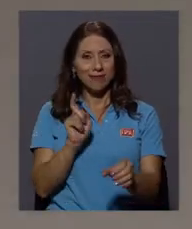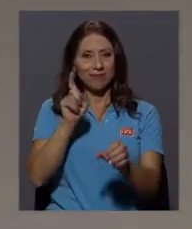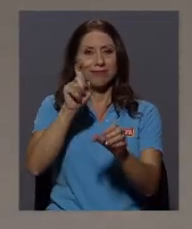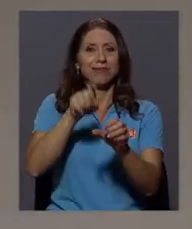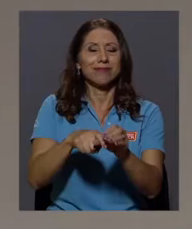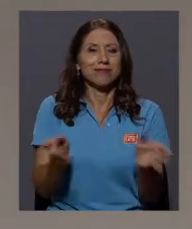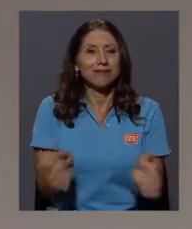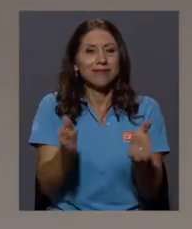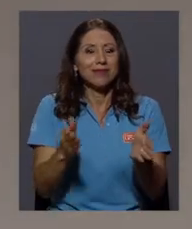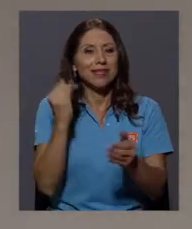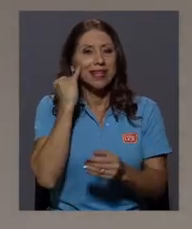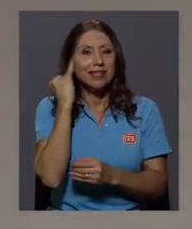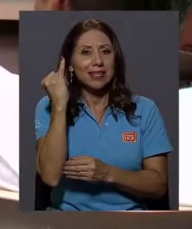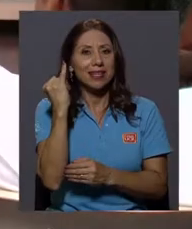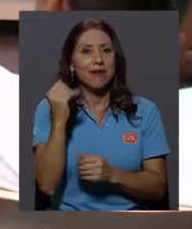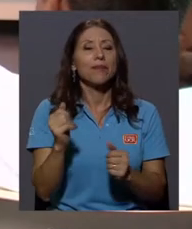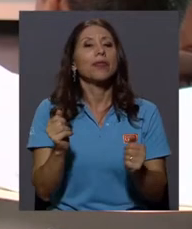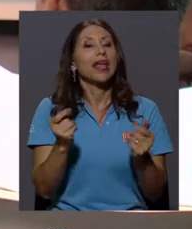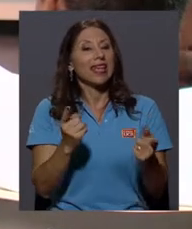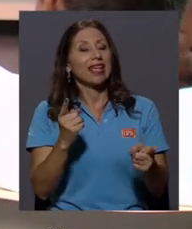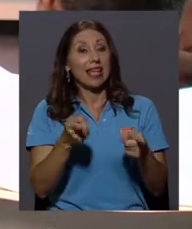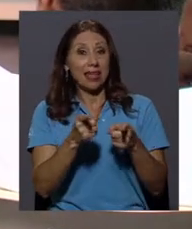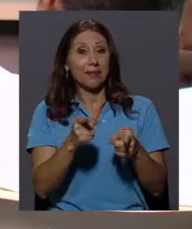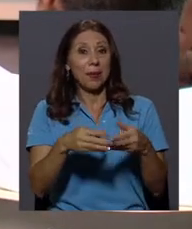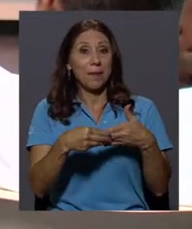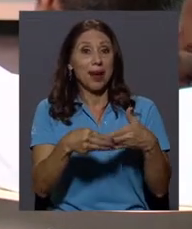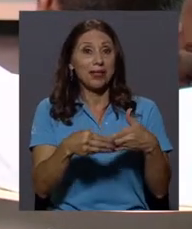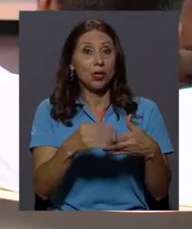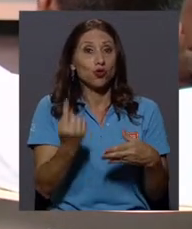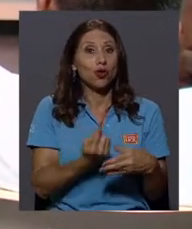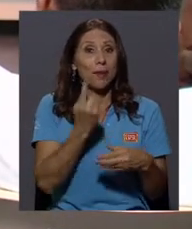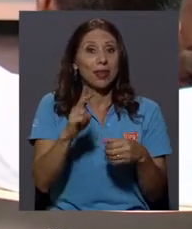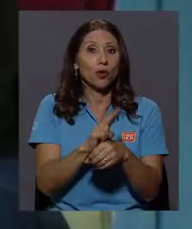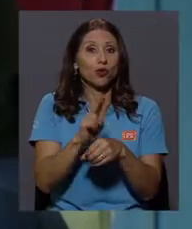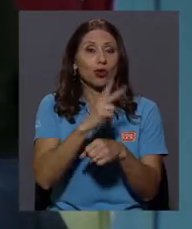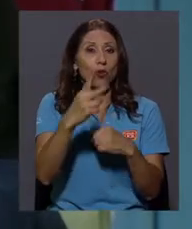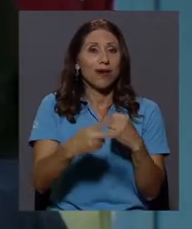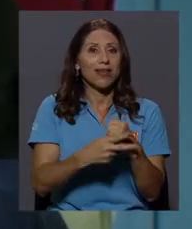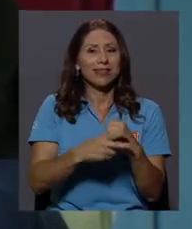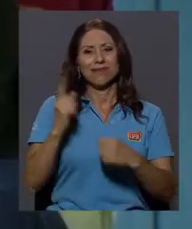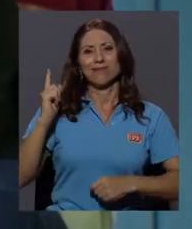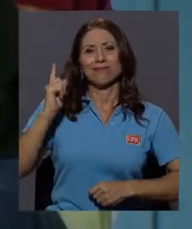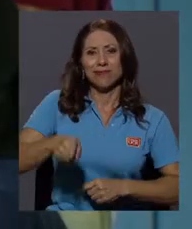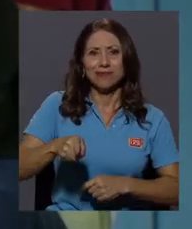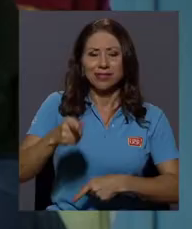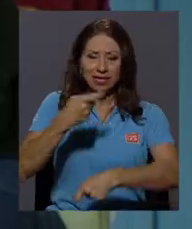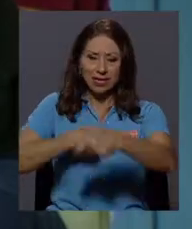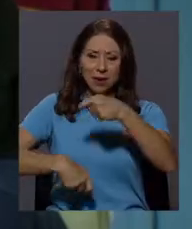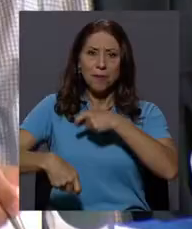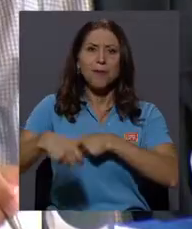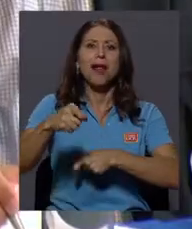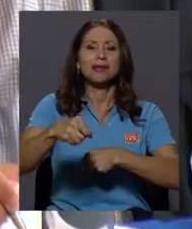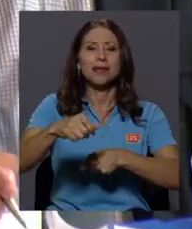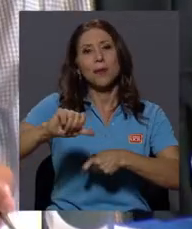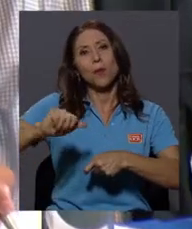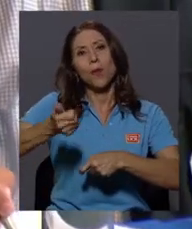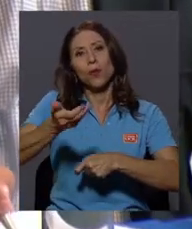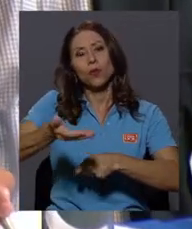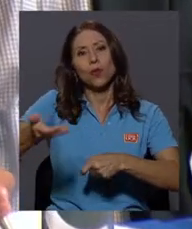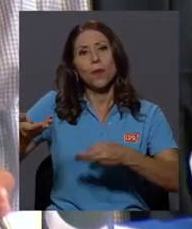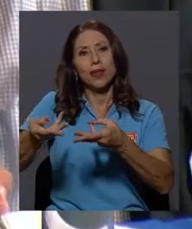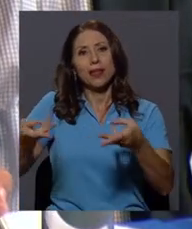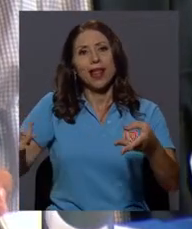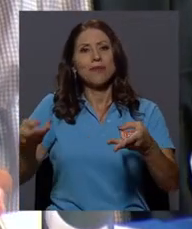con la directriz para reemplazar el plástico de un solo uso por productos ecoamigables en las sodas y en las proveedurías internas